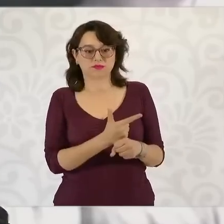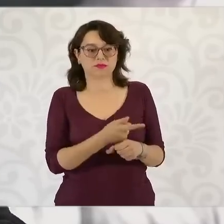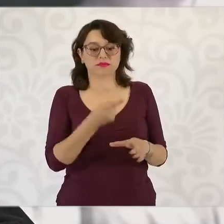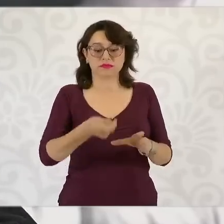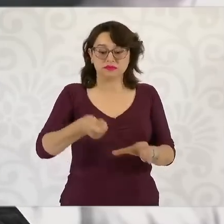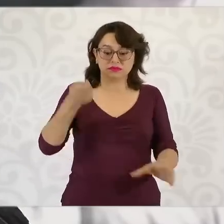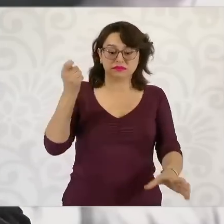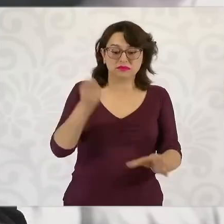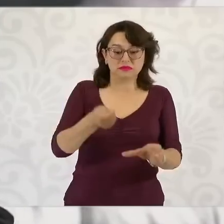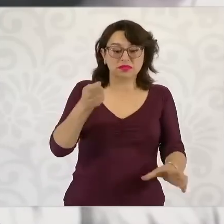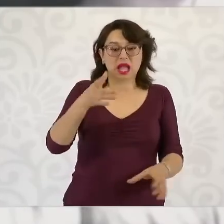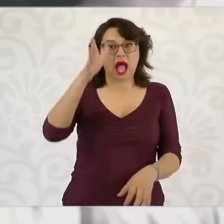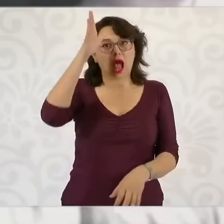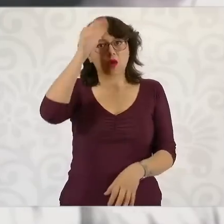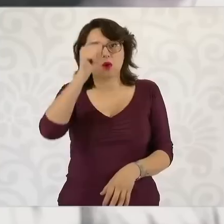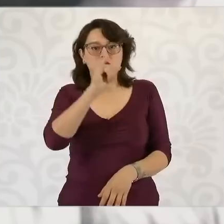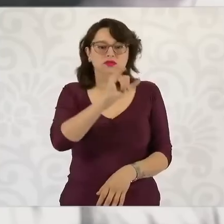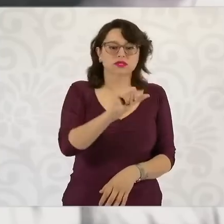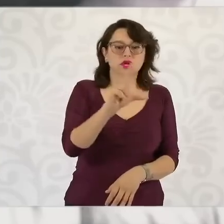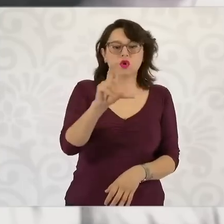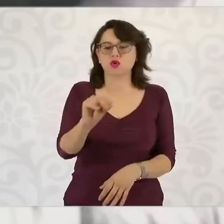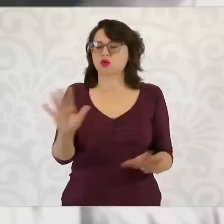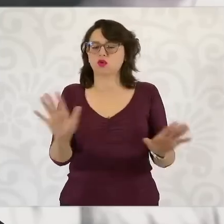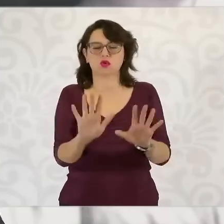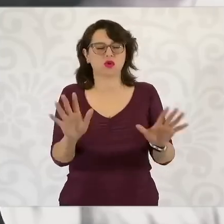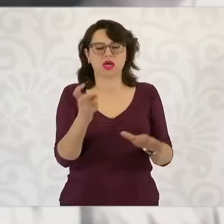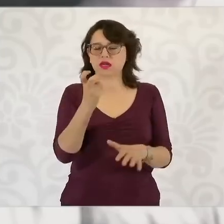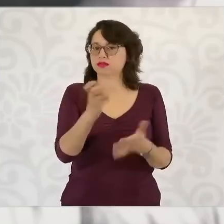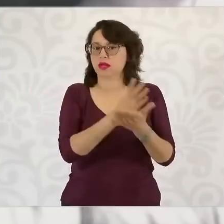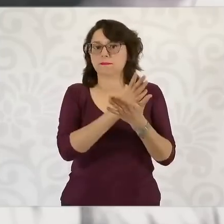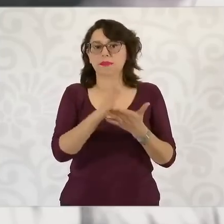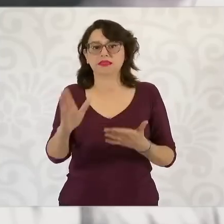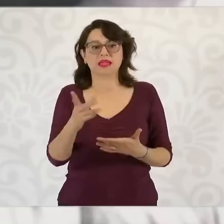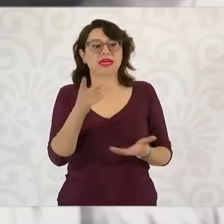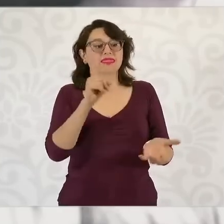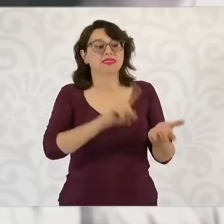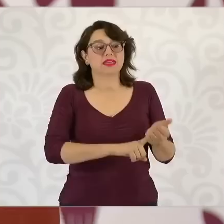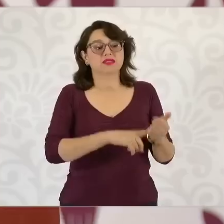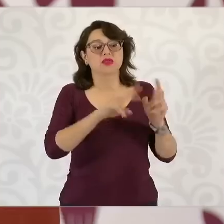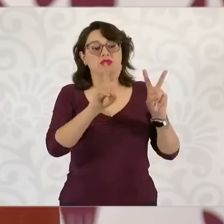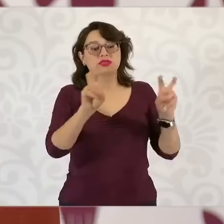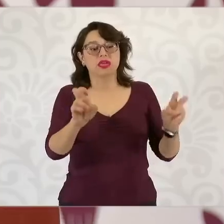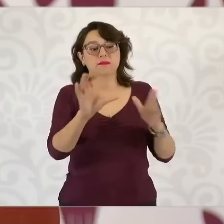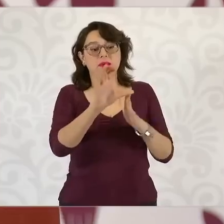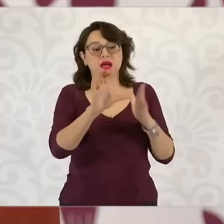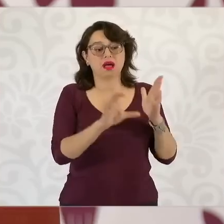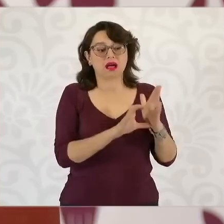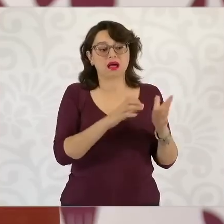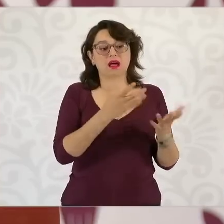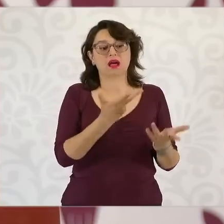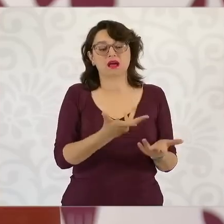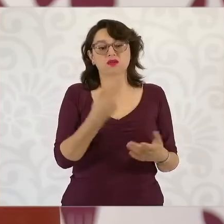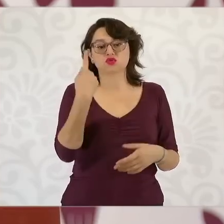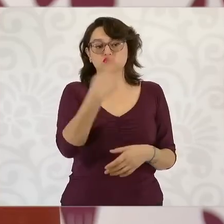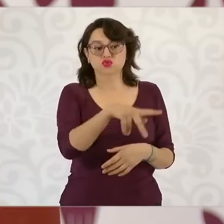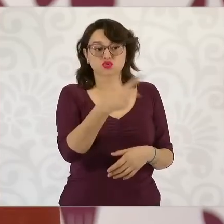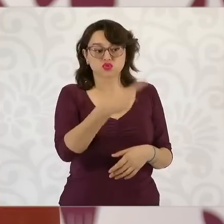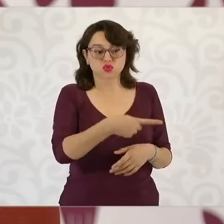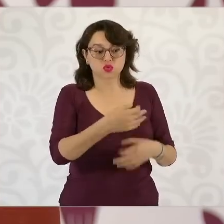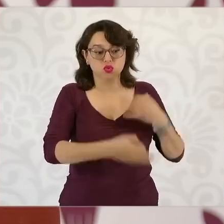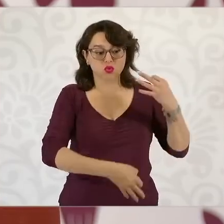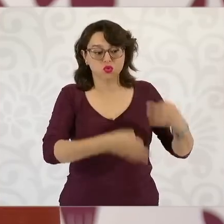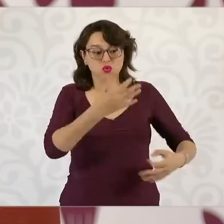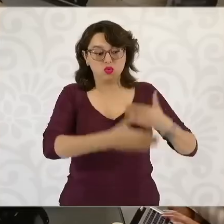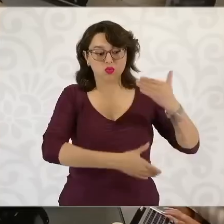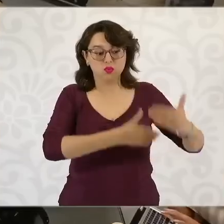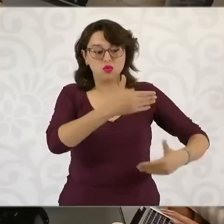de que estemos o no estemos de acuerdo con lo que hicieron, es un proceso paralelo y diferente. Creo que con eso está bien